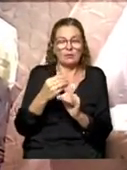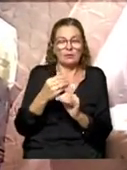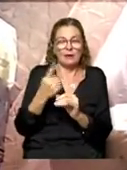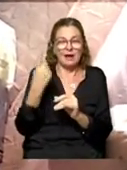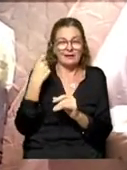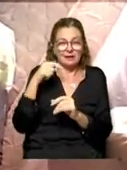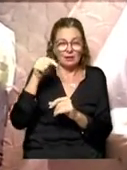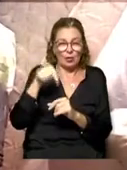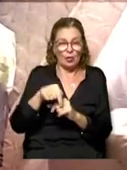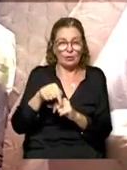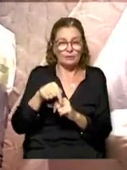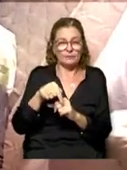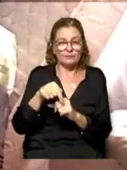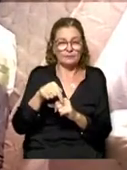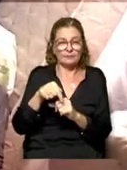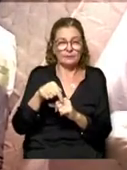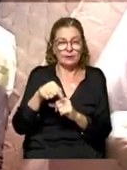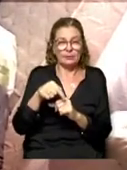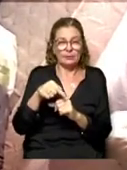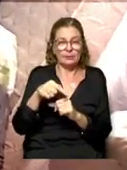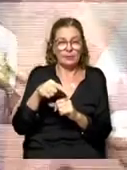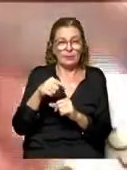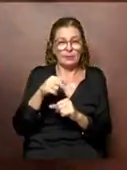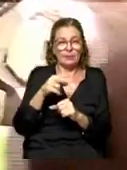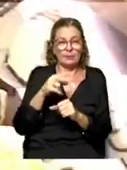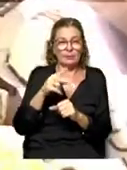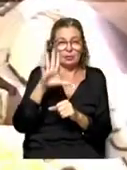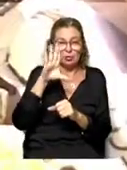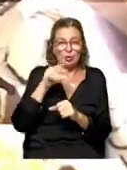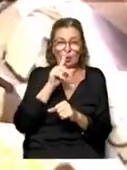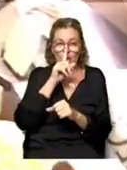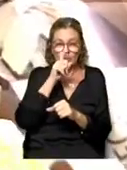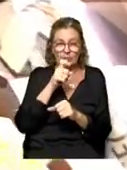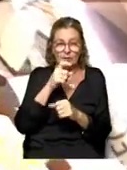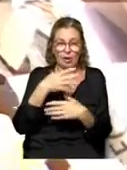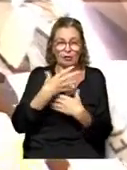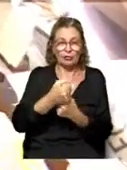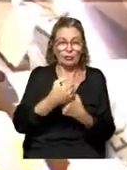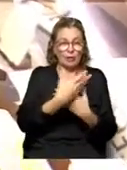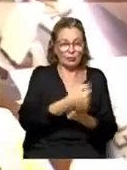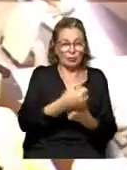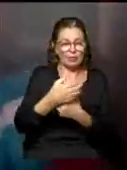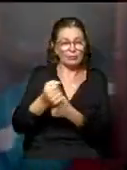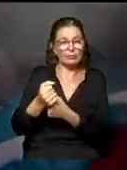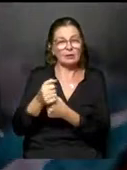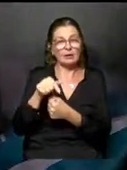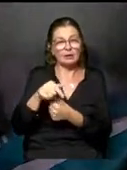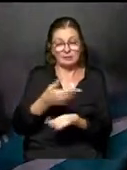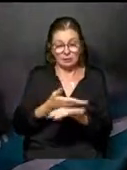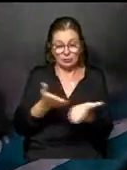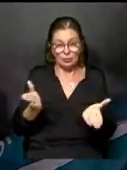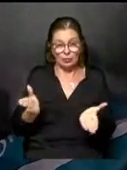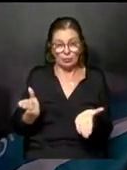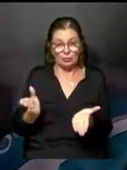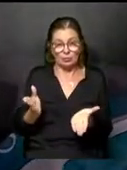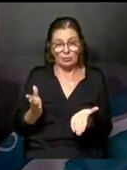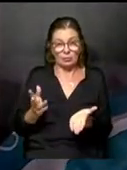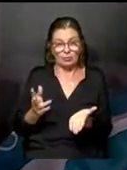ayer y hoy estuvimos recorriendo prácticamente todo Montevideo. Y bueno, y acá está